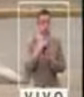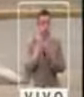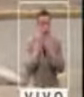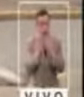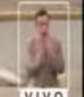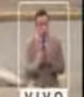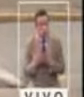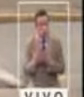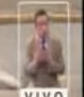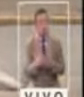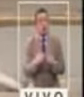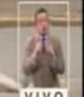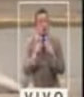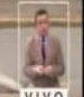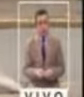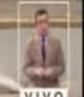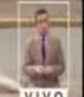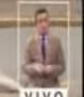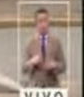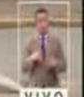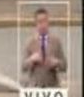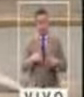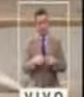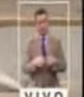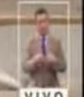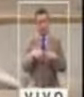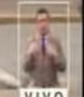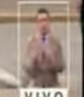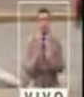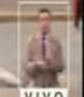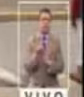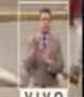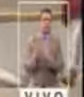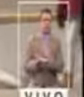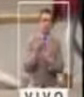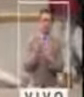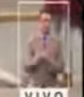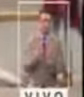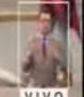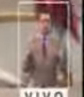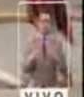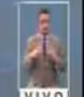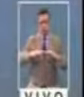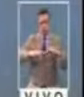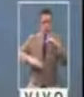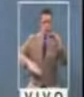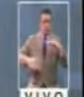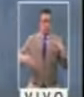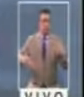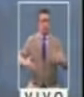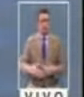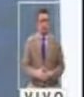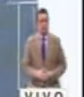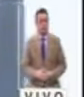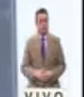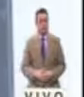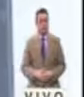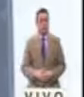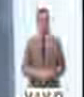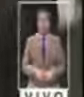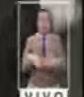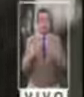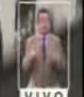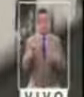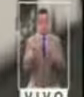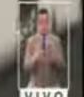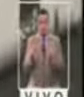estudio para frenar un poco todas estas alzas, que las encuentro sumamente injustas. Los usuarios esperan